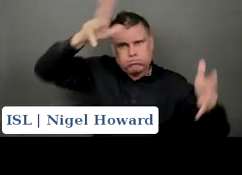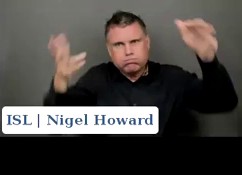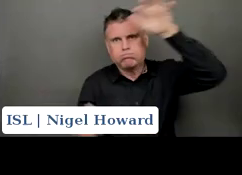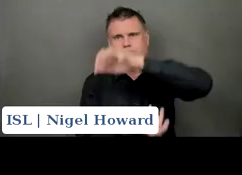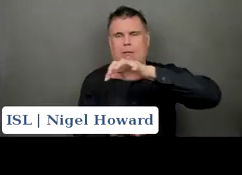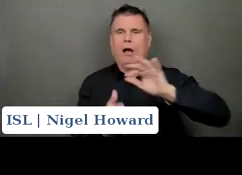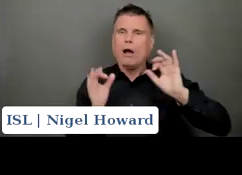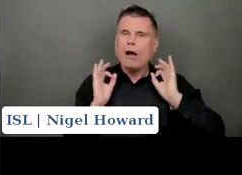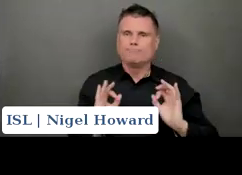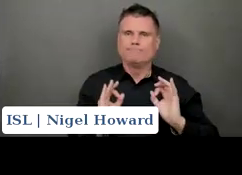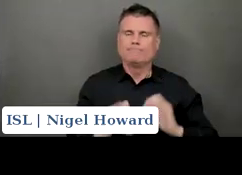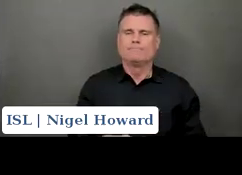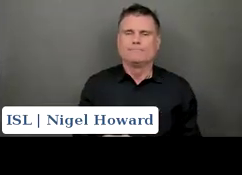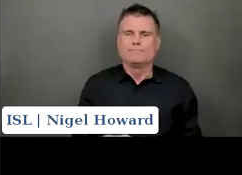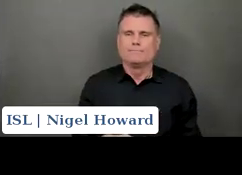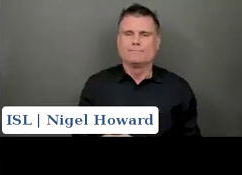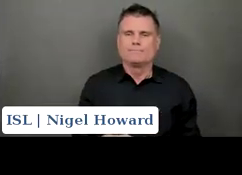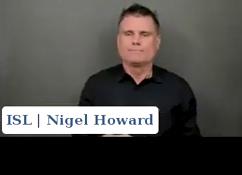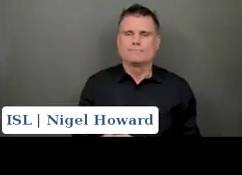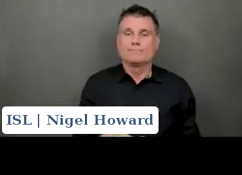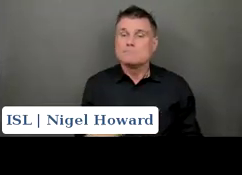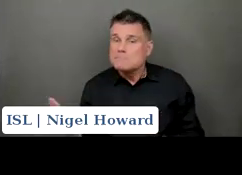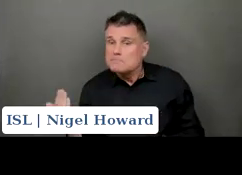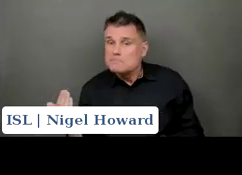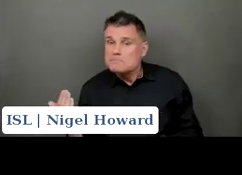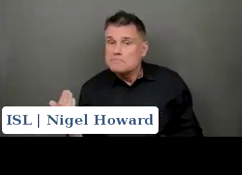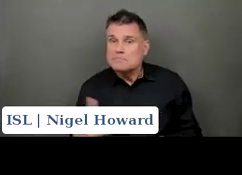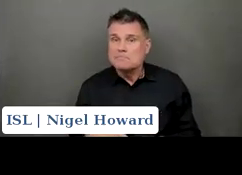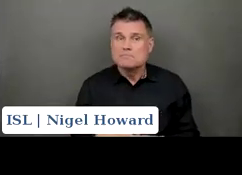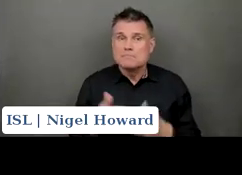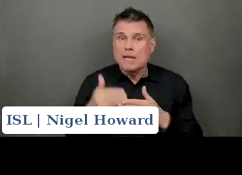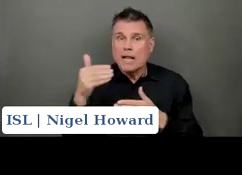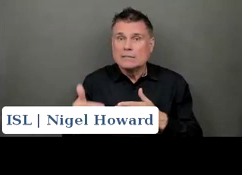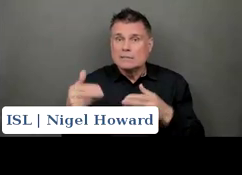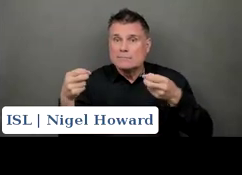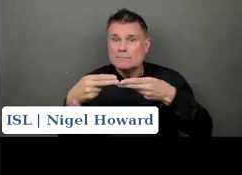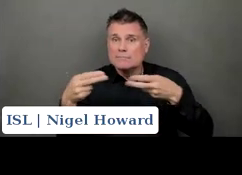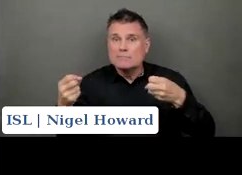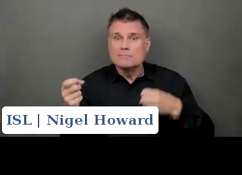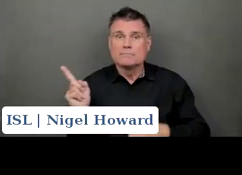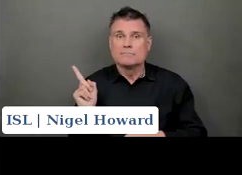Por favor, la siguiente diapositiva.